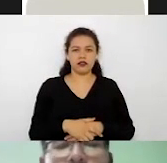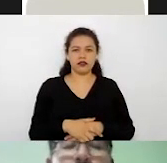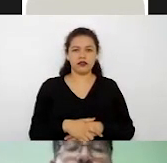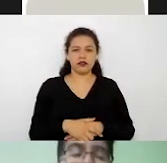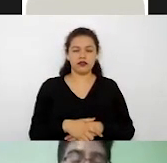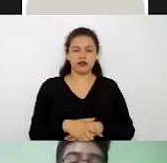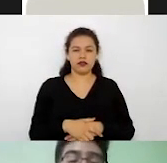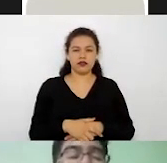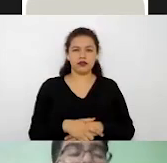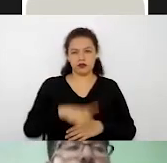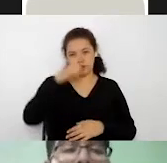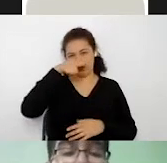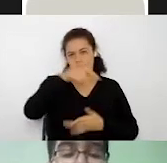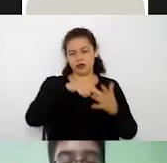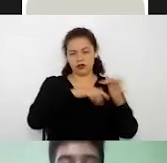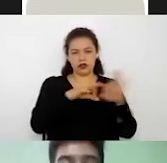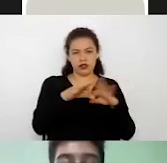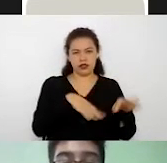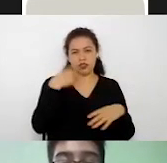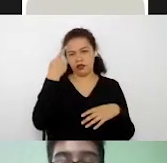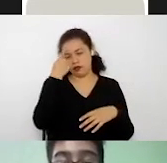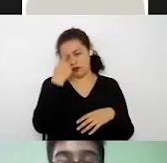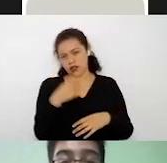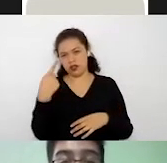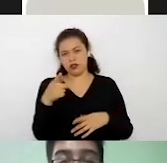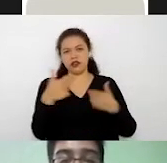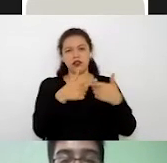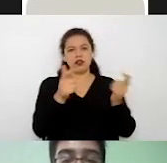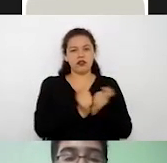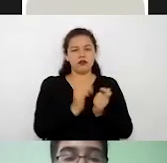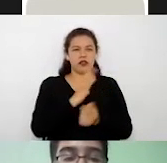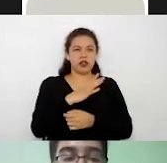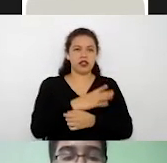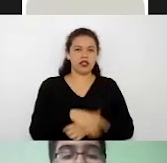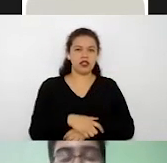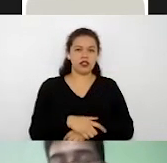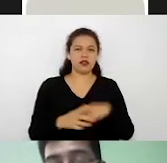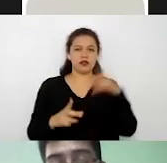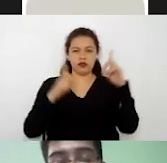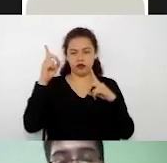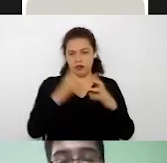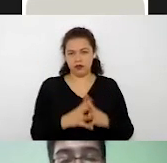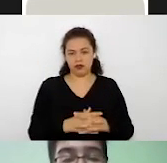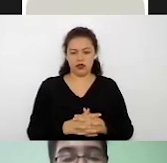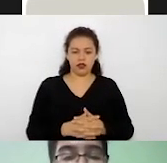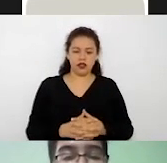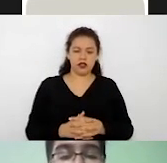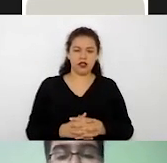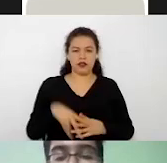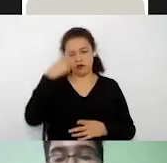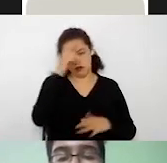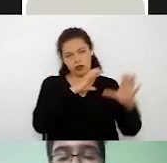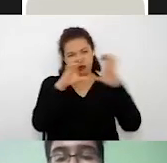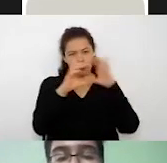con respecto a sus centros de trabajo, a la conformación de alguna brigada, con respecto a la brigada de comunicación,